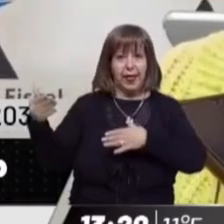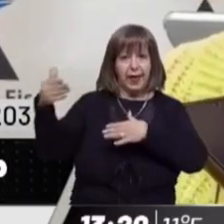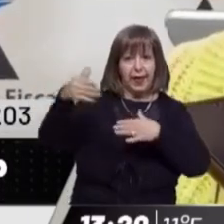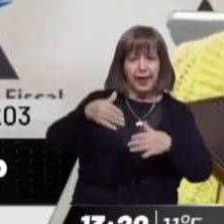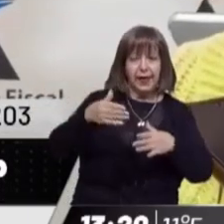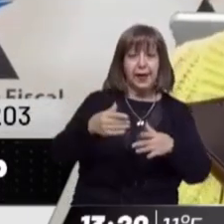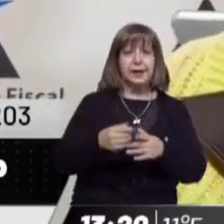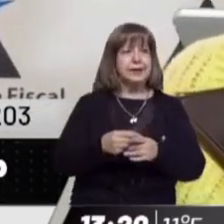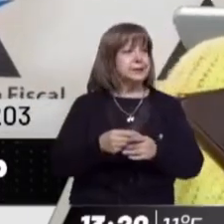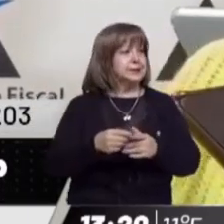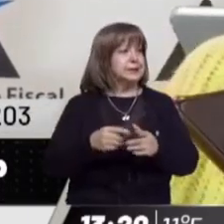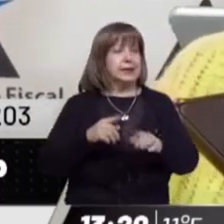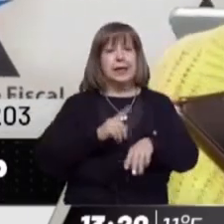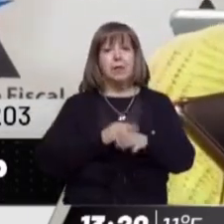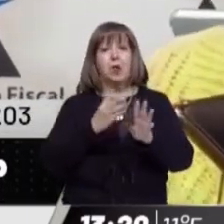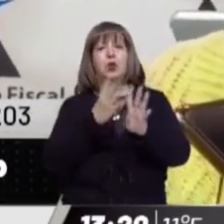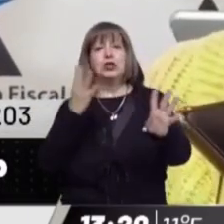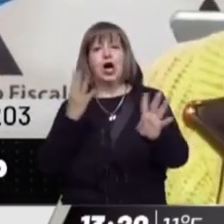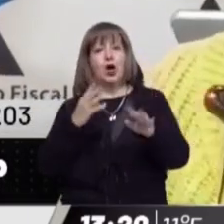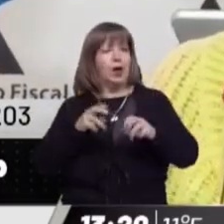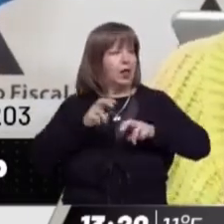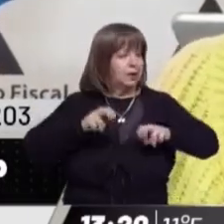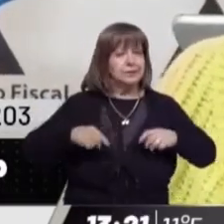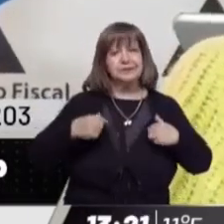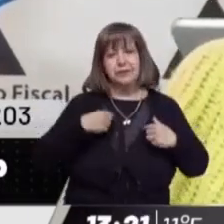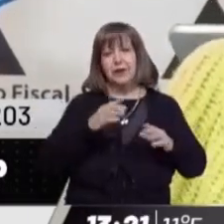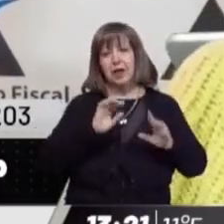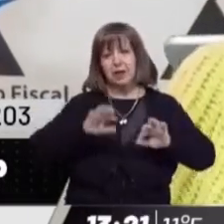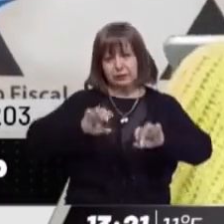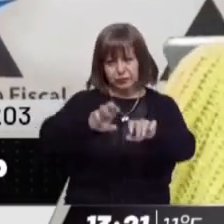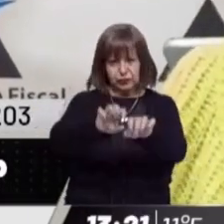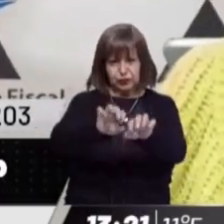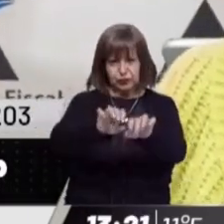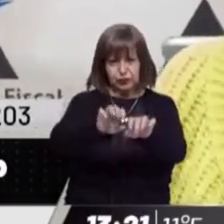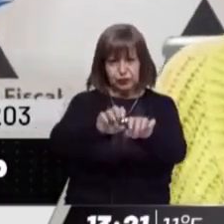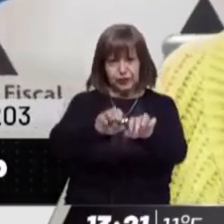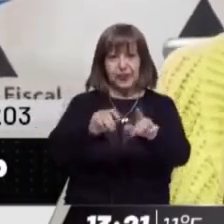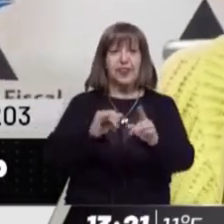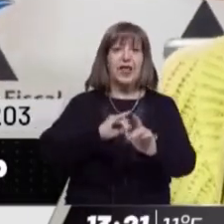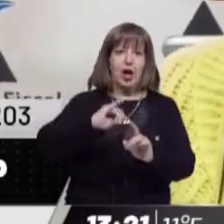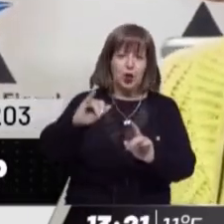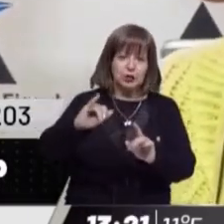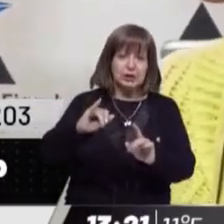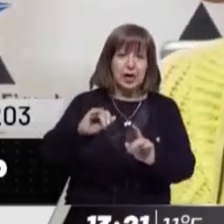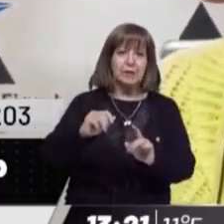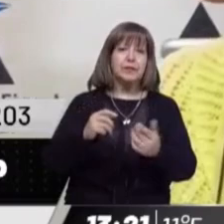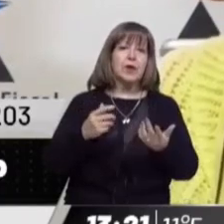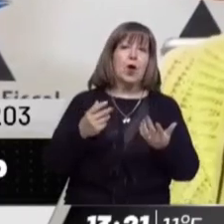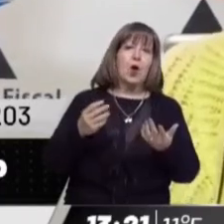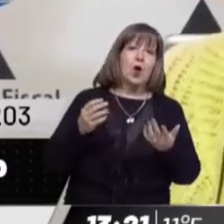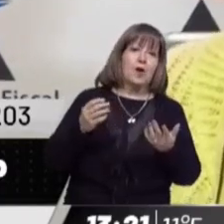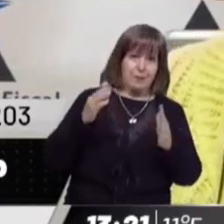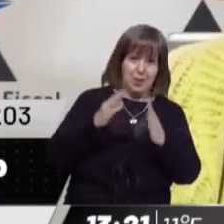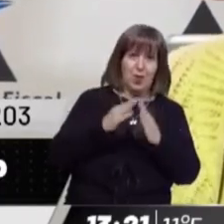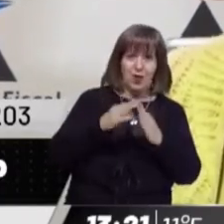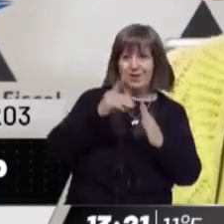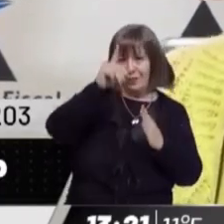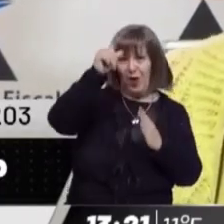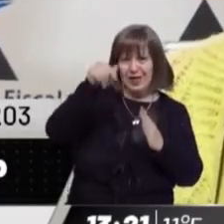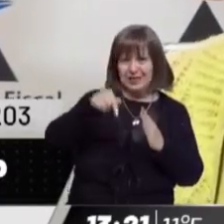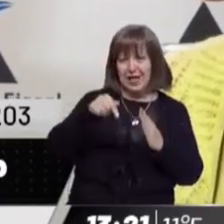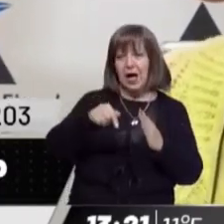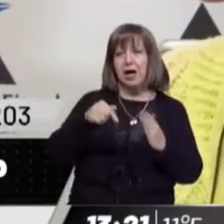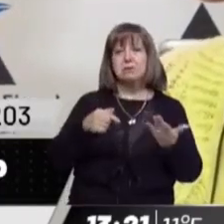no quisieran perder tiempo pudieran radicar desde ahí las denuncias, o las que querían, no